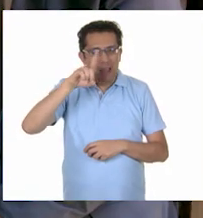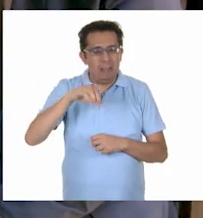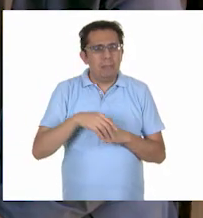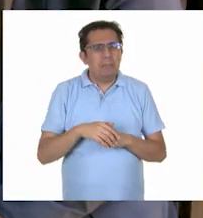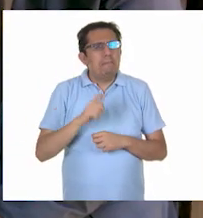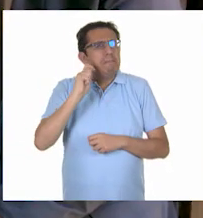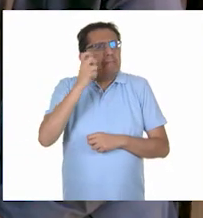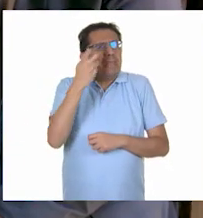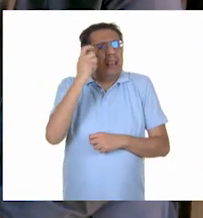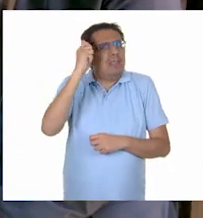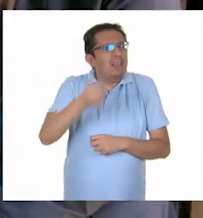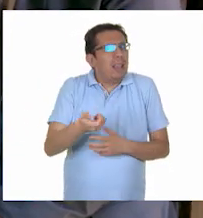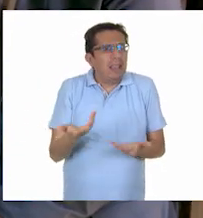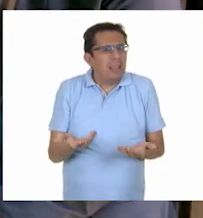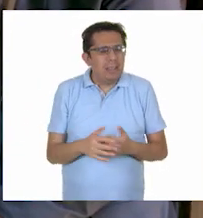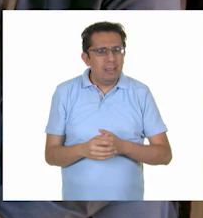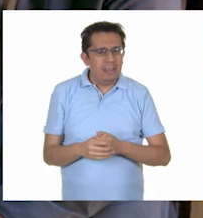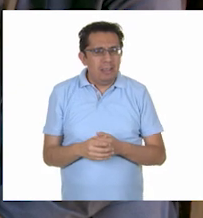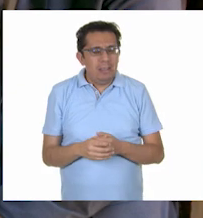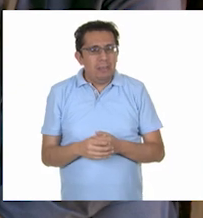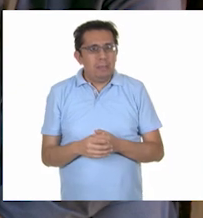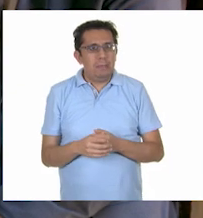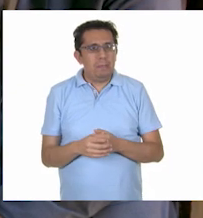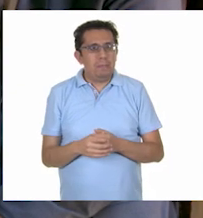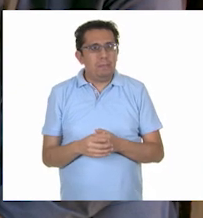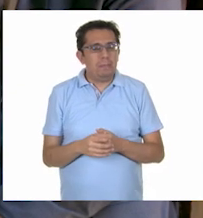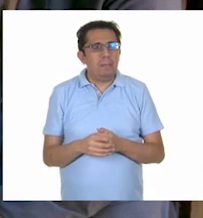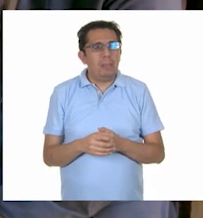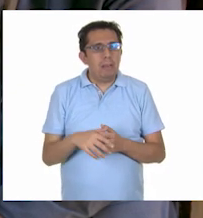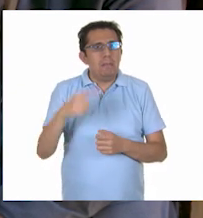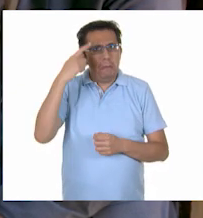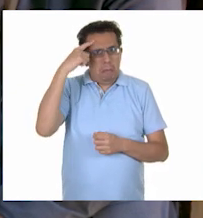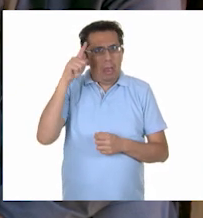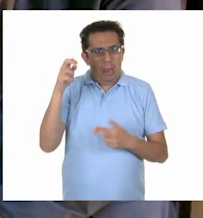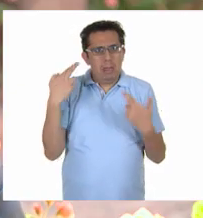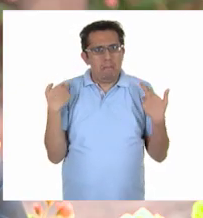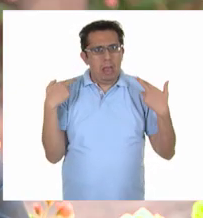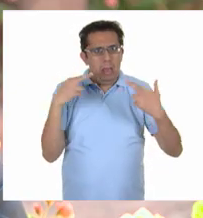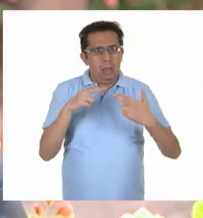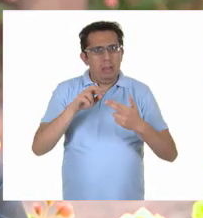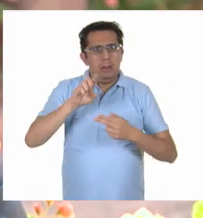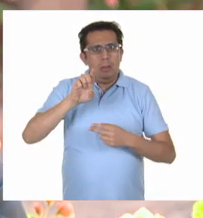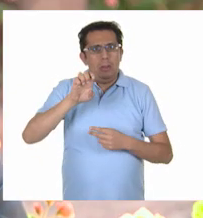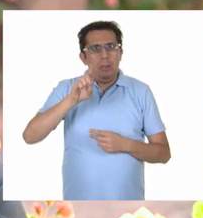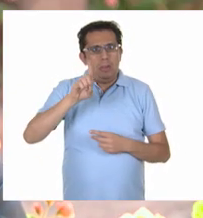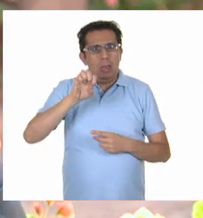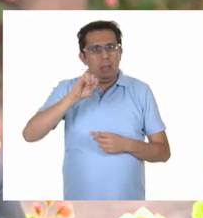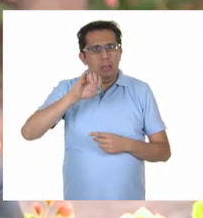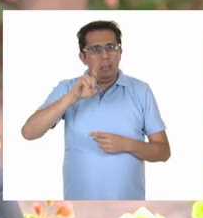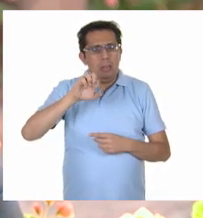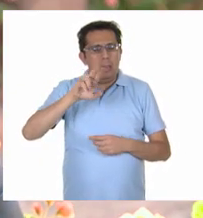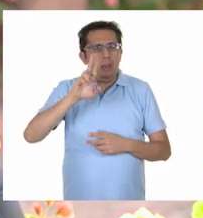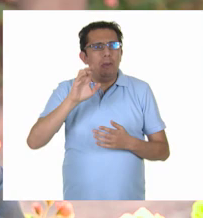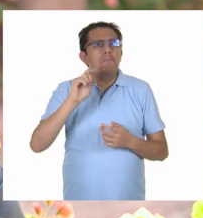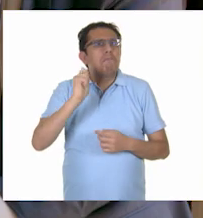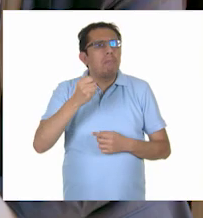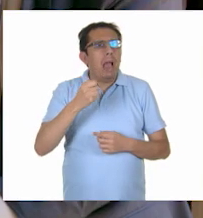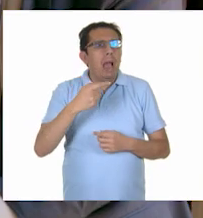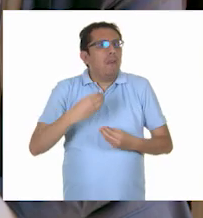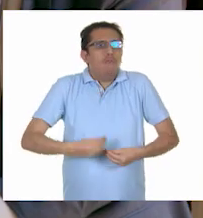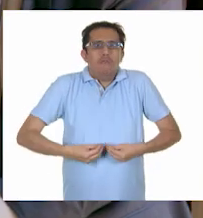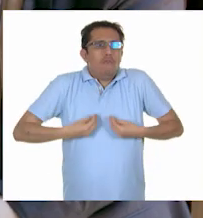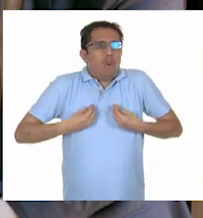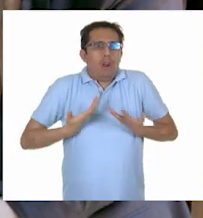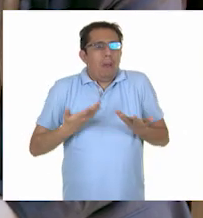¿Qué es la tlaxcaltequidad? En el concepto de don Desiderio, la tlaxcaltequidad es la forma en que vivimos.